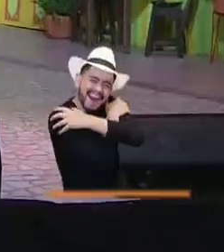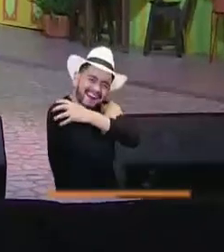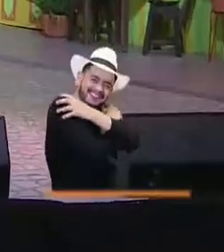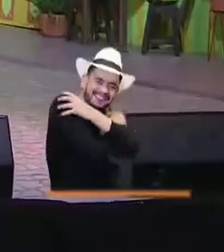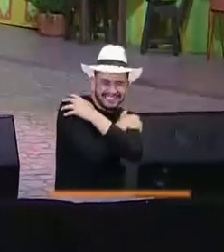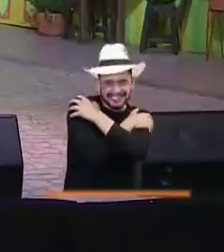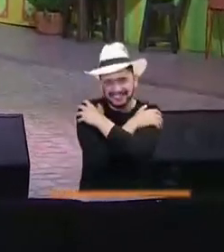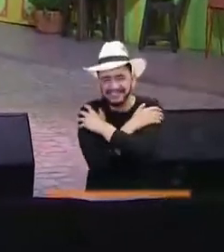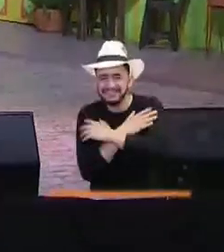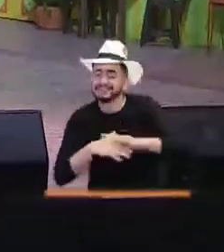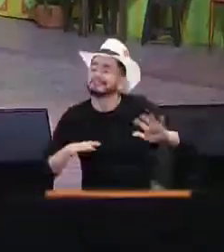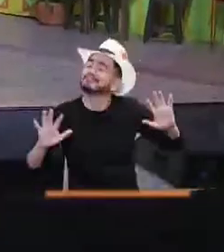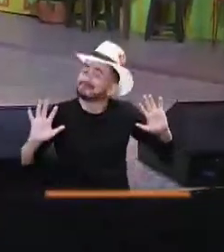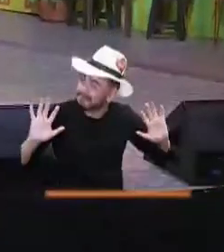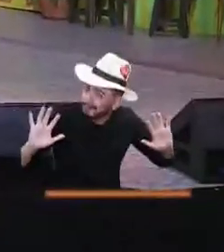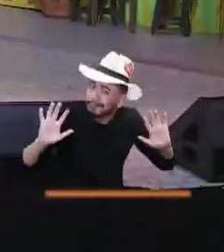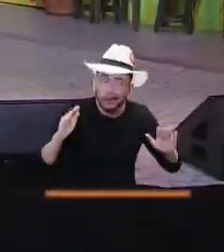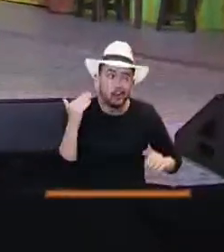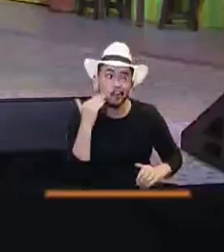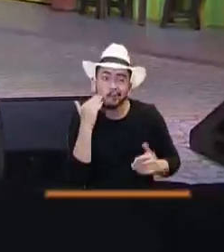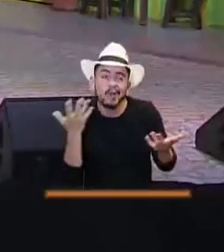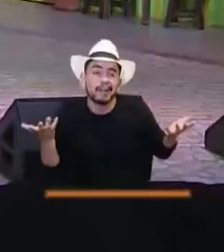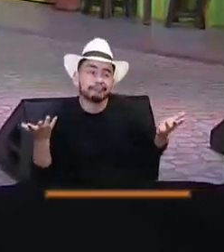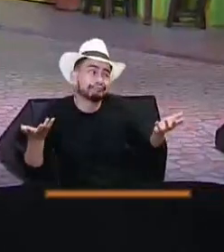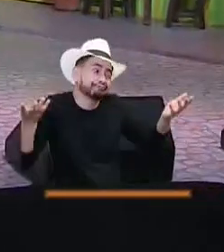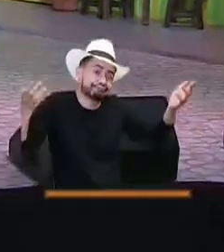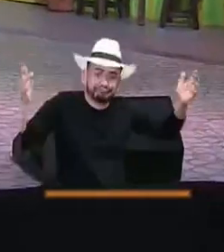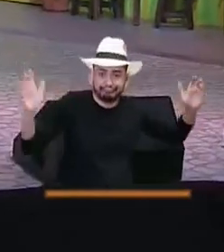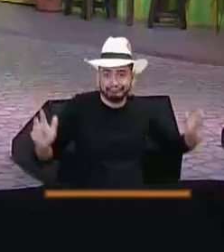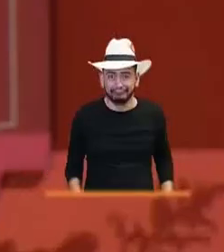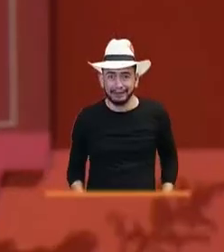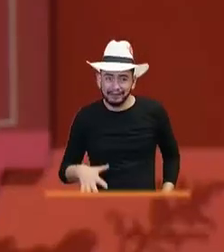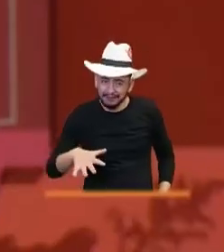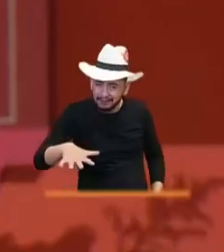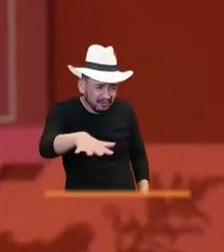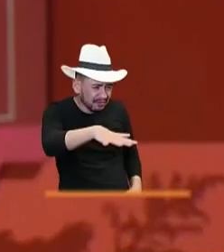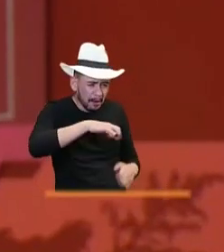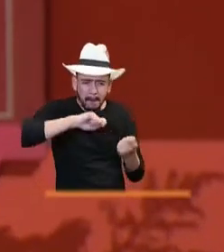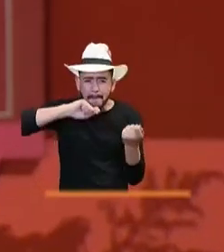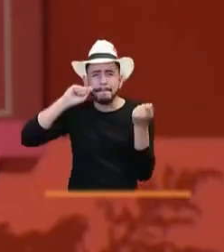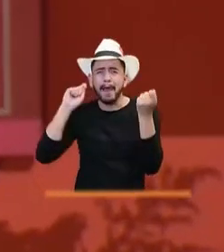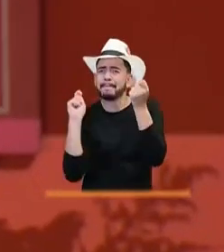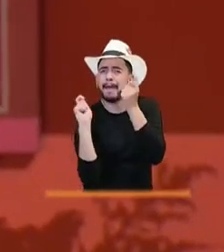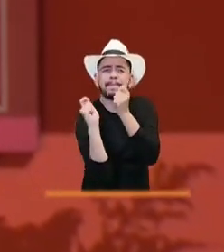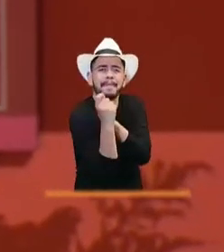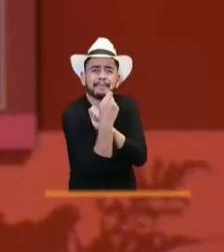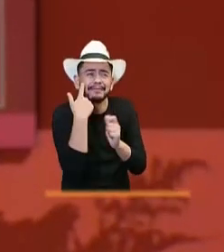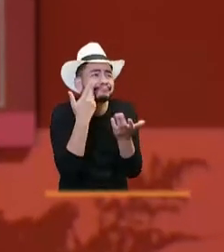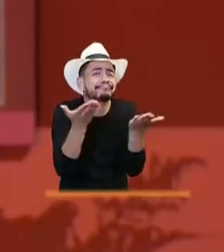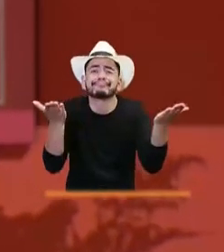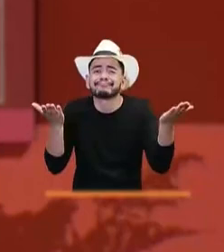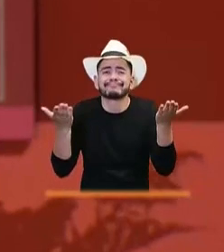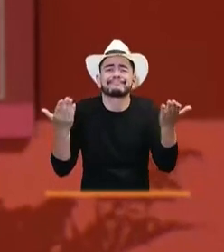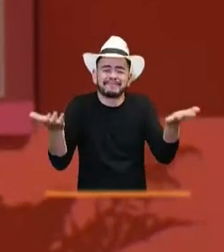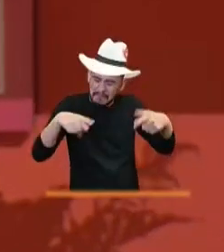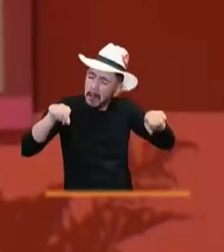que la guerra no nos va a dejar más males? ¿Y cuándo será posible no